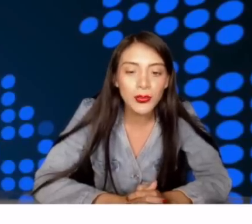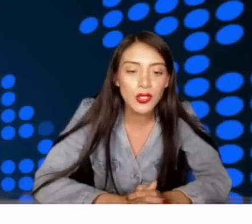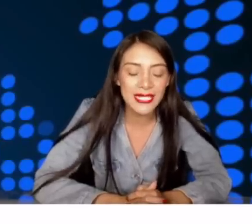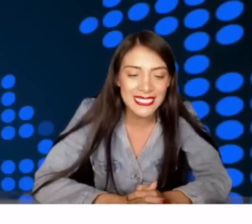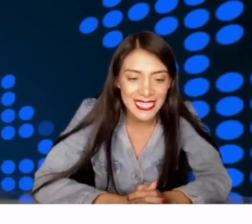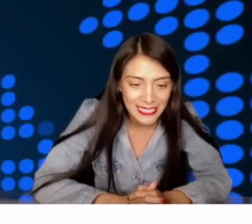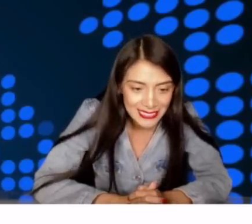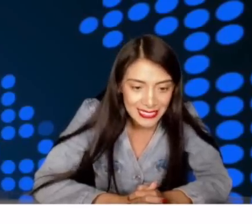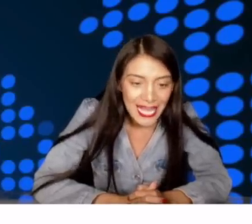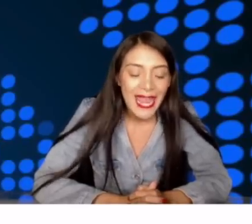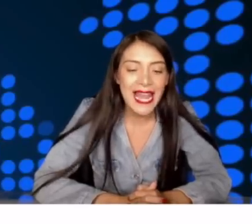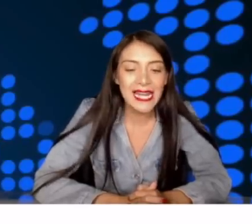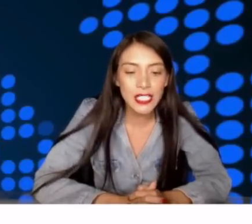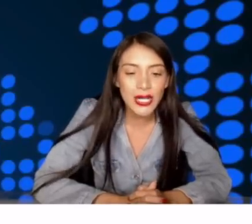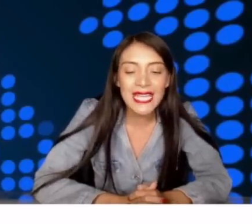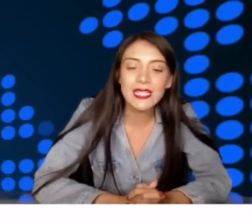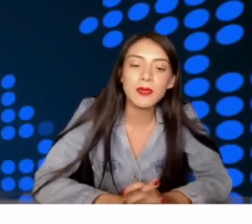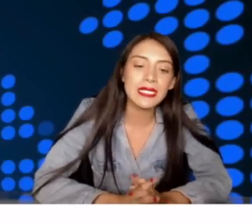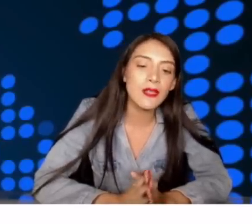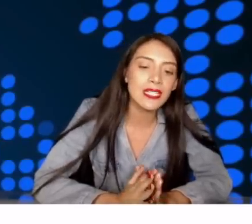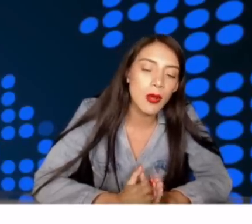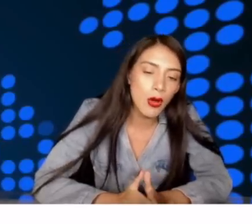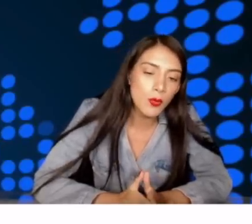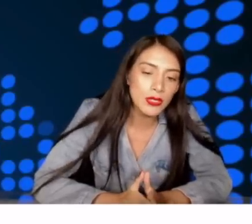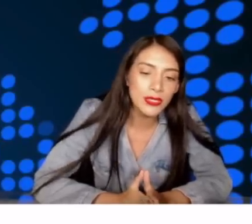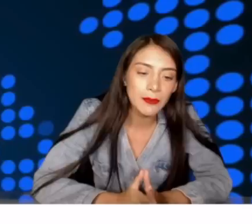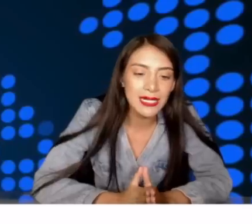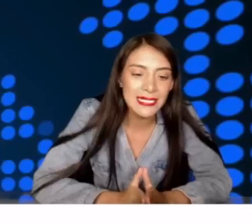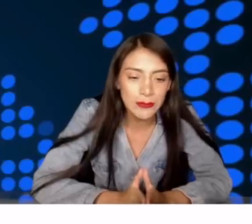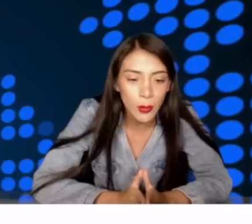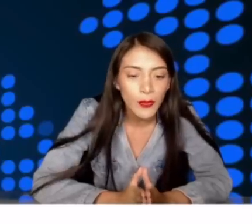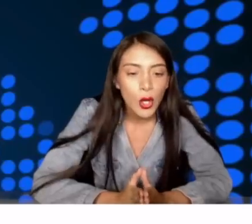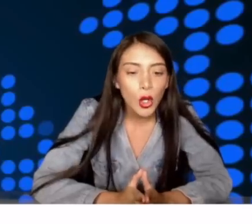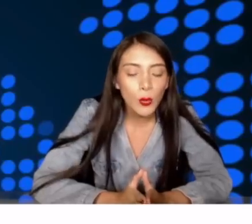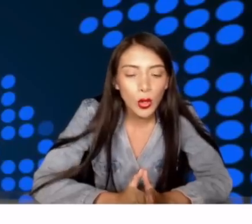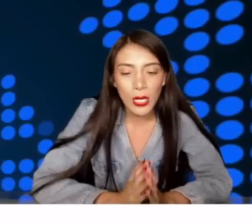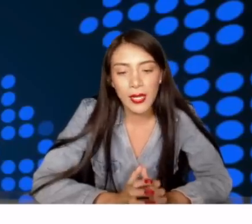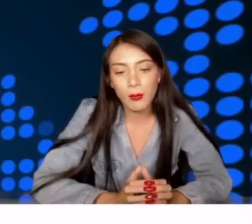con los gobiernos izquierdistas en la región. Ayer el presidente Andrés Manuel López Obrador también